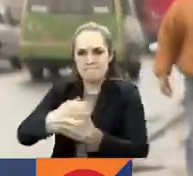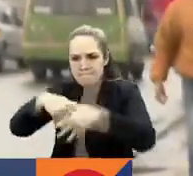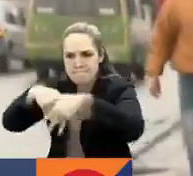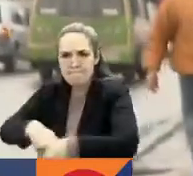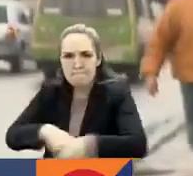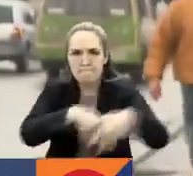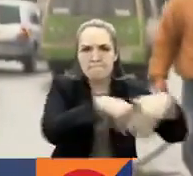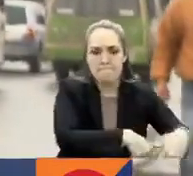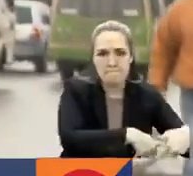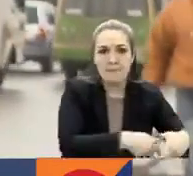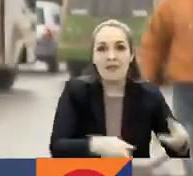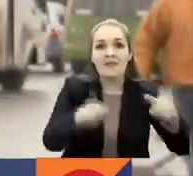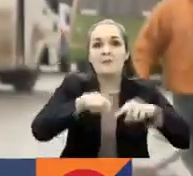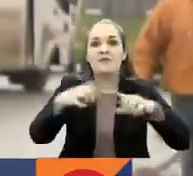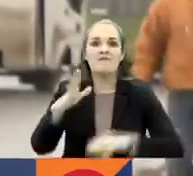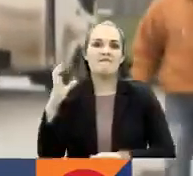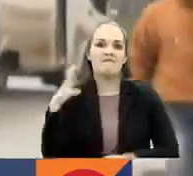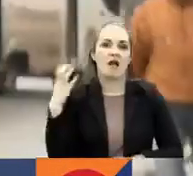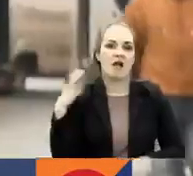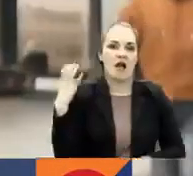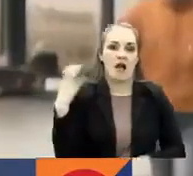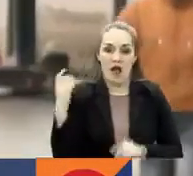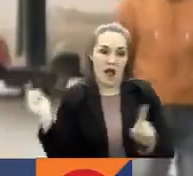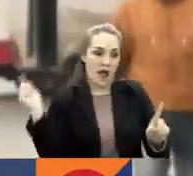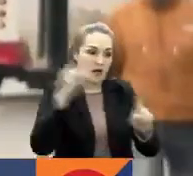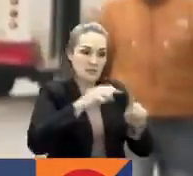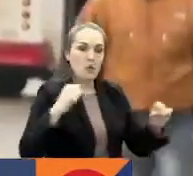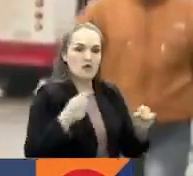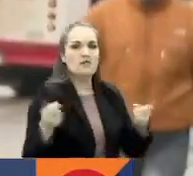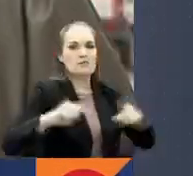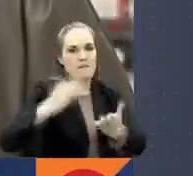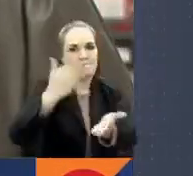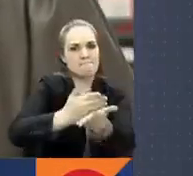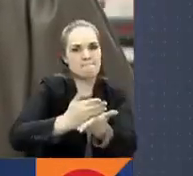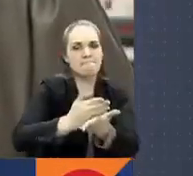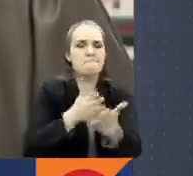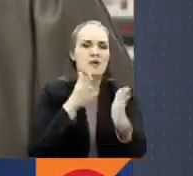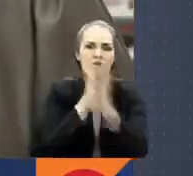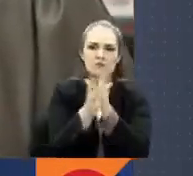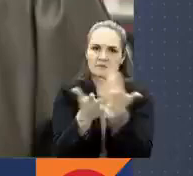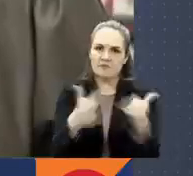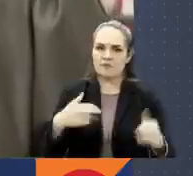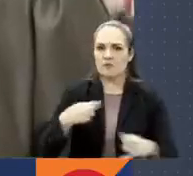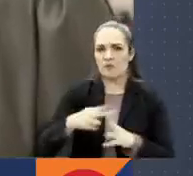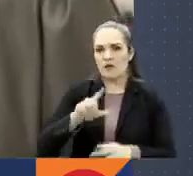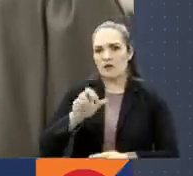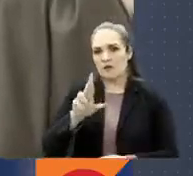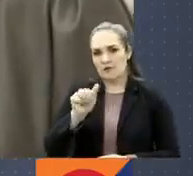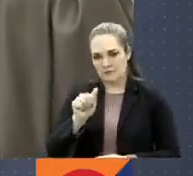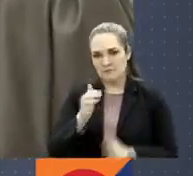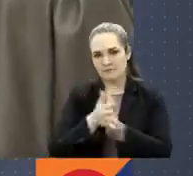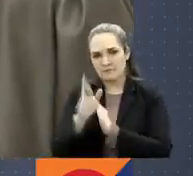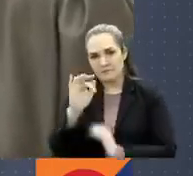movilizaciones en el municipio de Facatativá hacia Bogotá. Por el momento, esta es toda la información. Laura Rojas, RTVC Noticias, conectados 24.